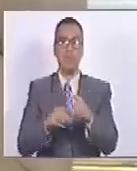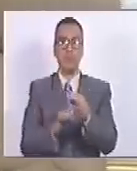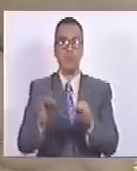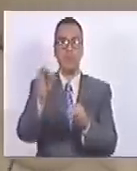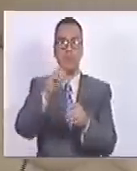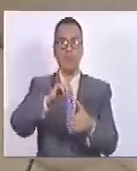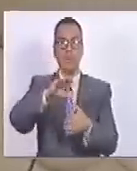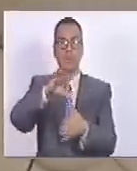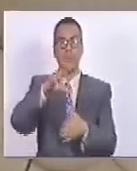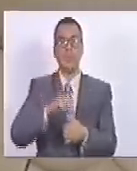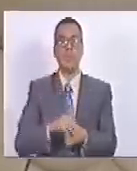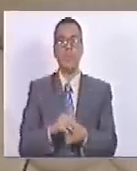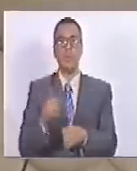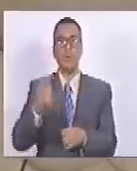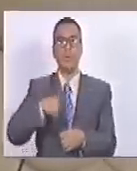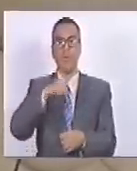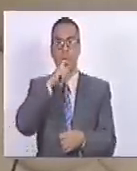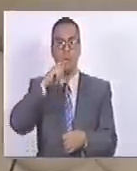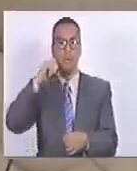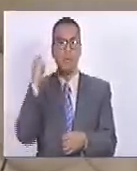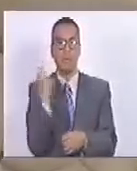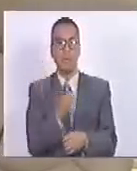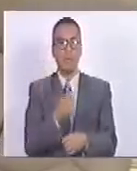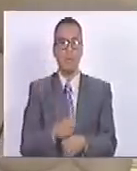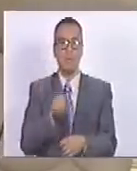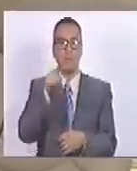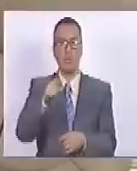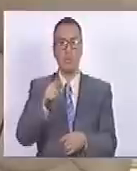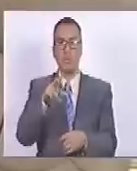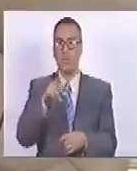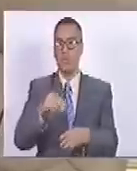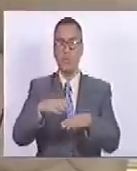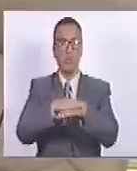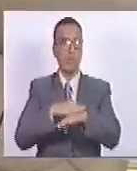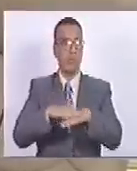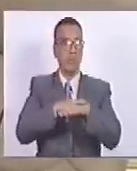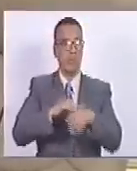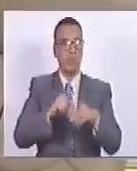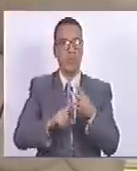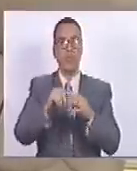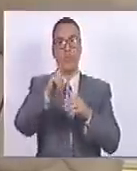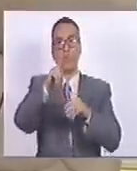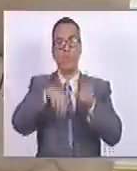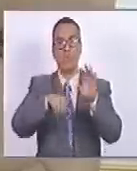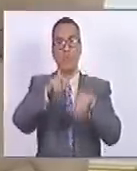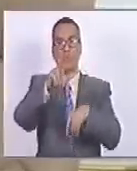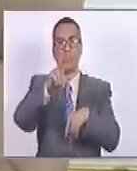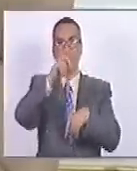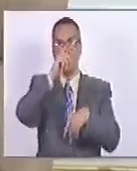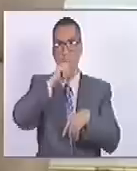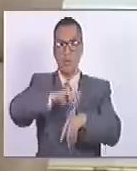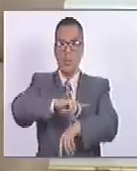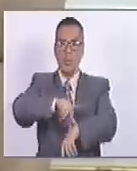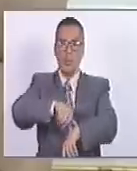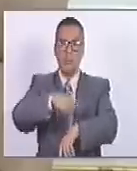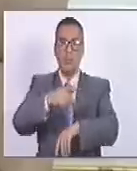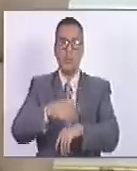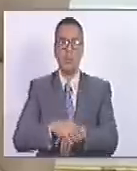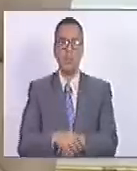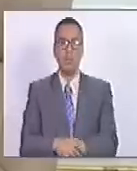continente americano. Por eso nos odian. Todavía no nos perdonan 213 años después.